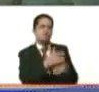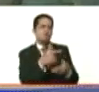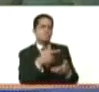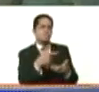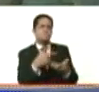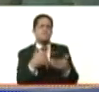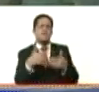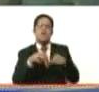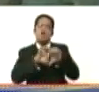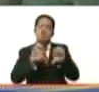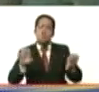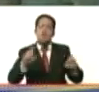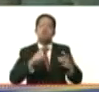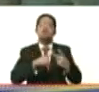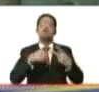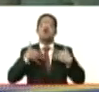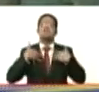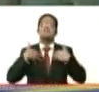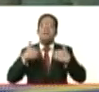pueblo,